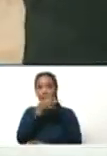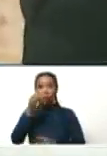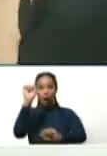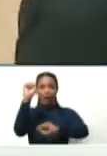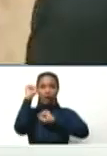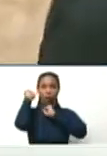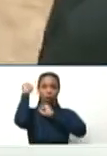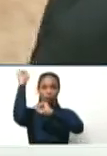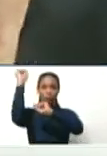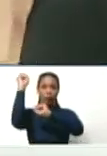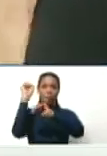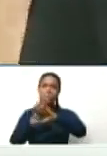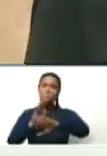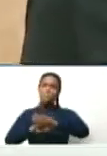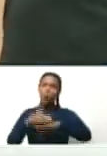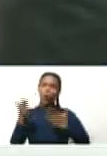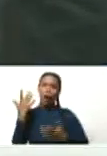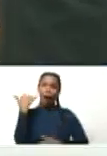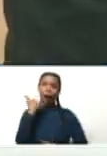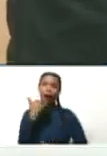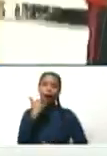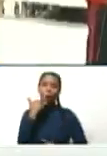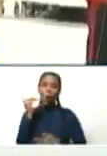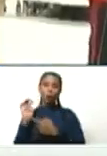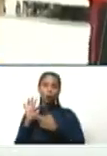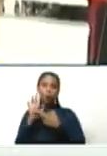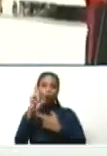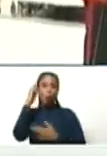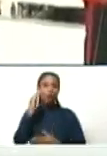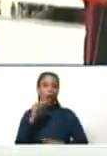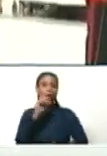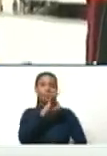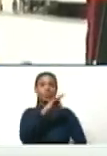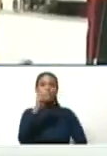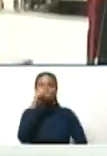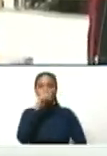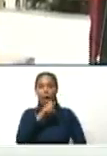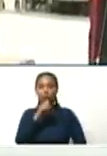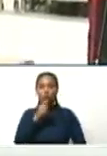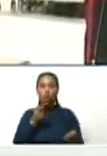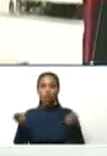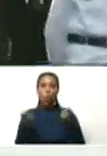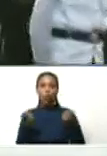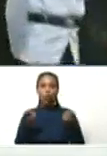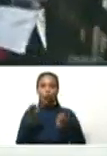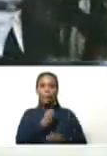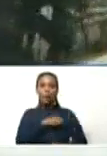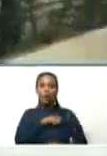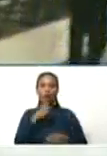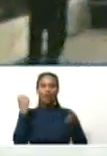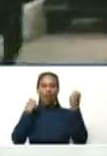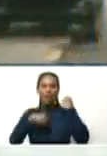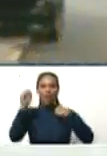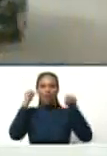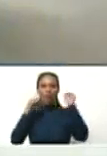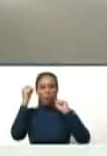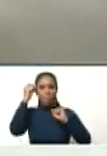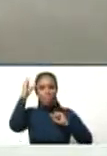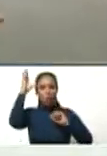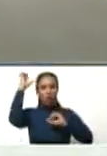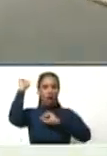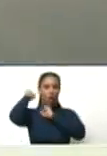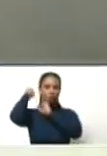victoria, porque si algo representó Bolívar en 300 años de dominio español, fue la rebeldía y la capacidad de